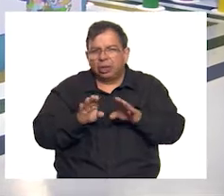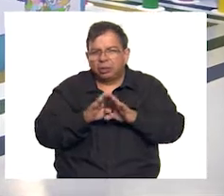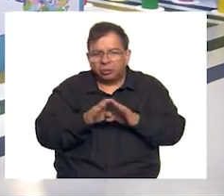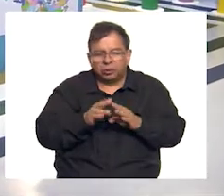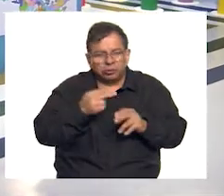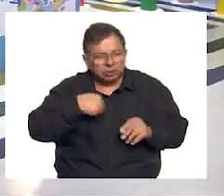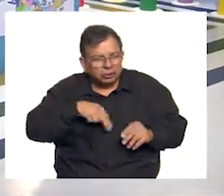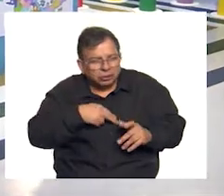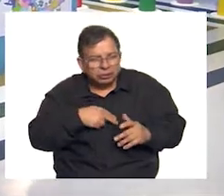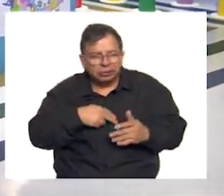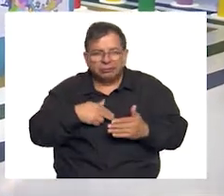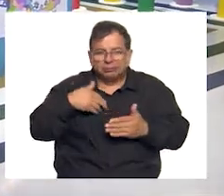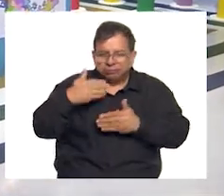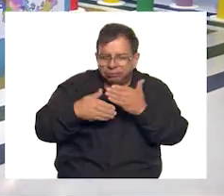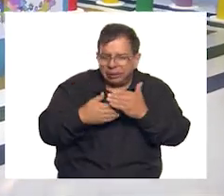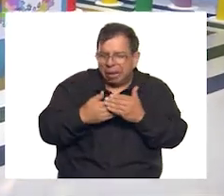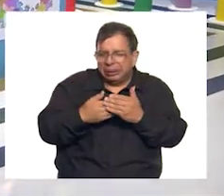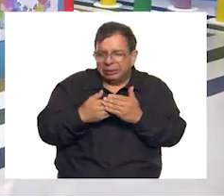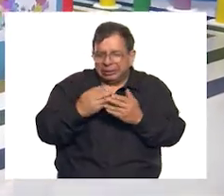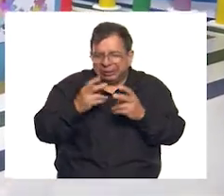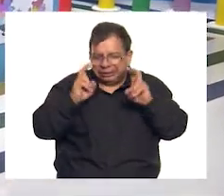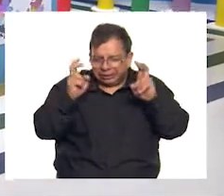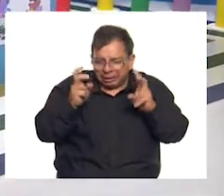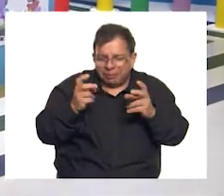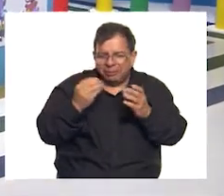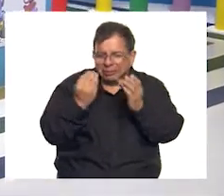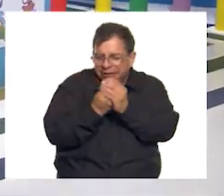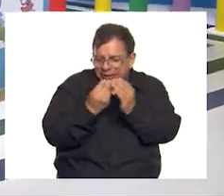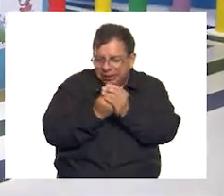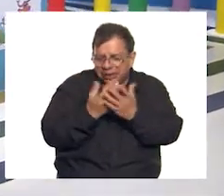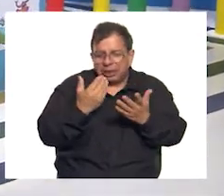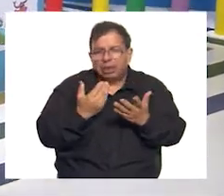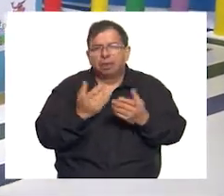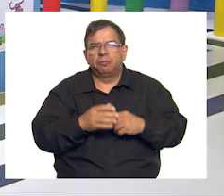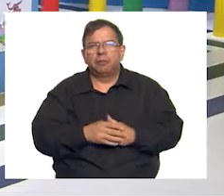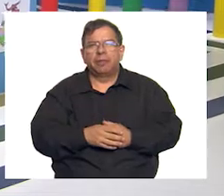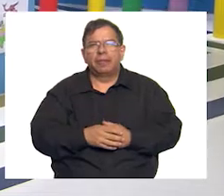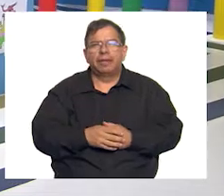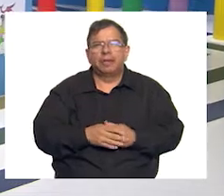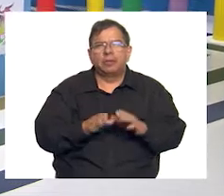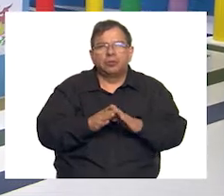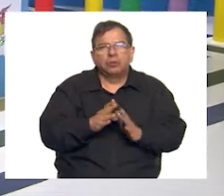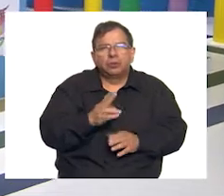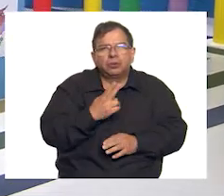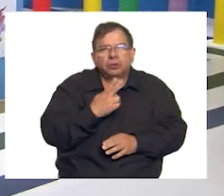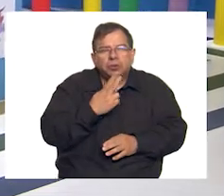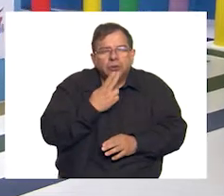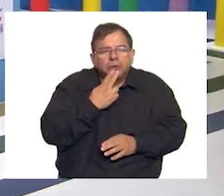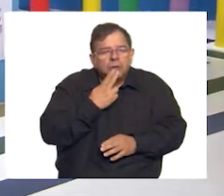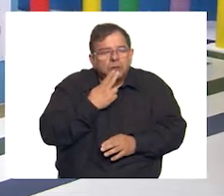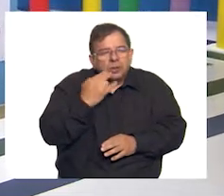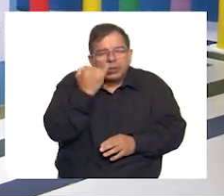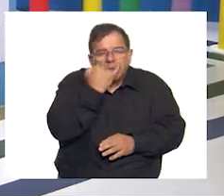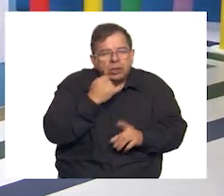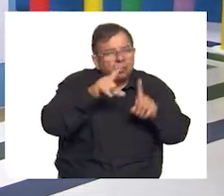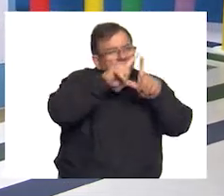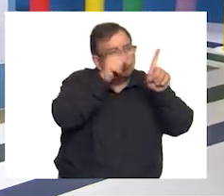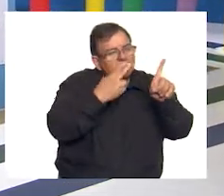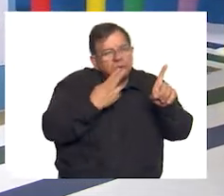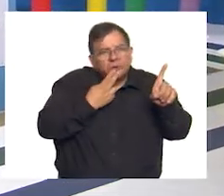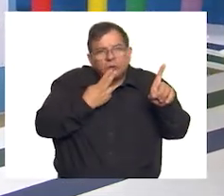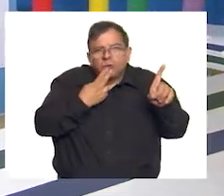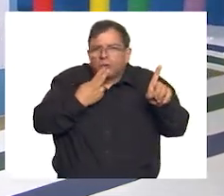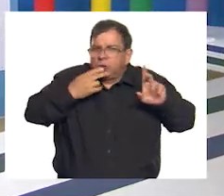que hemos abordado a mayor o menor profundidad en las clases anteriores con relación a la preservación de nuestras lenguas. Y por otra parte me